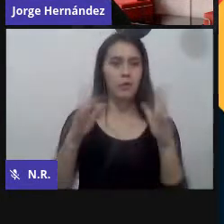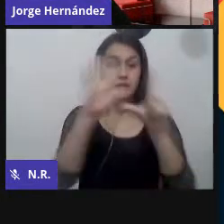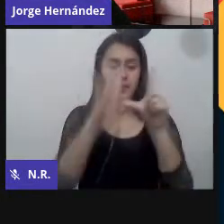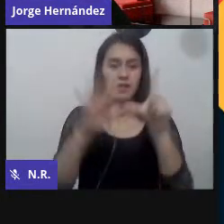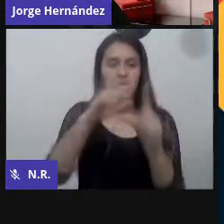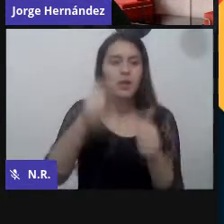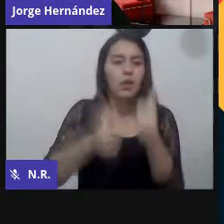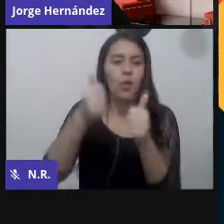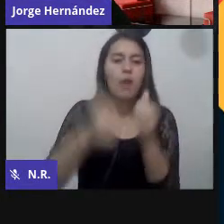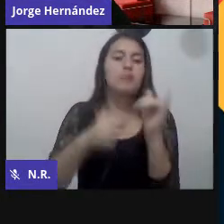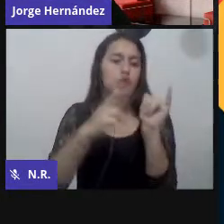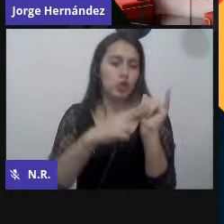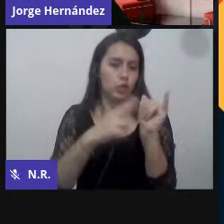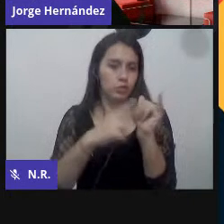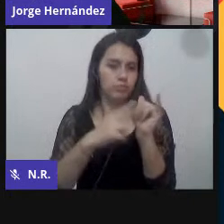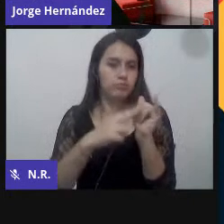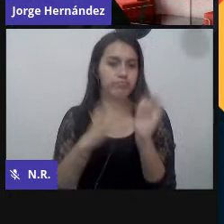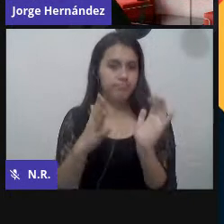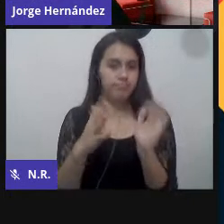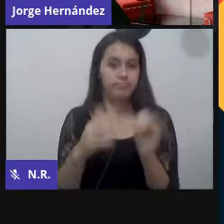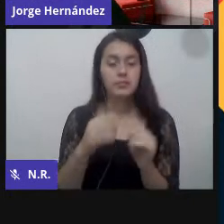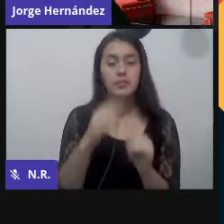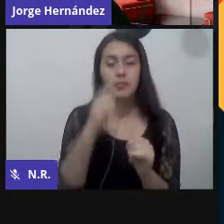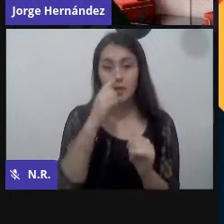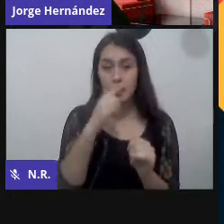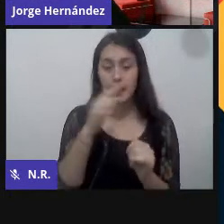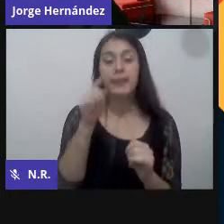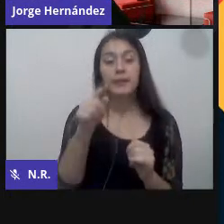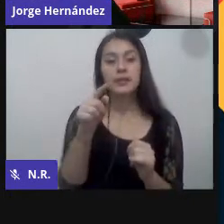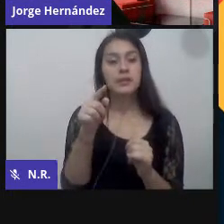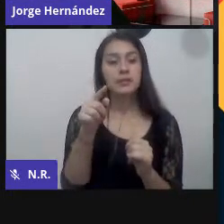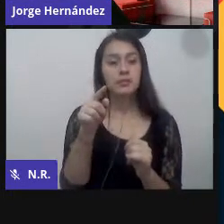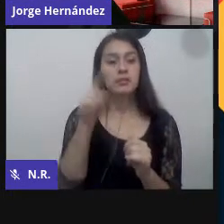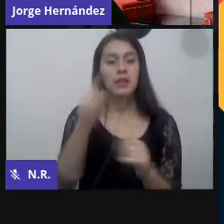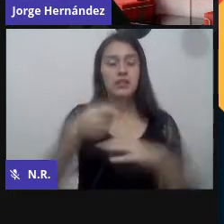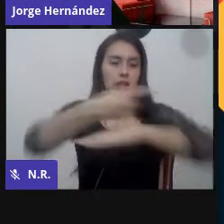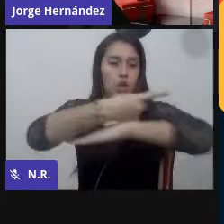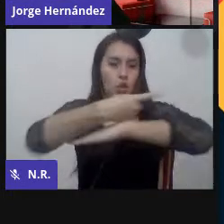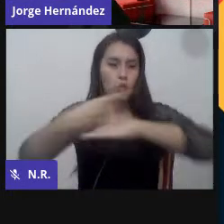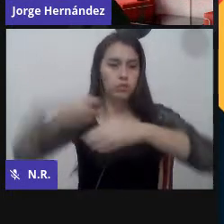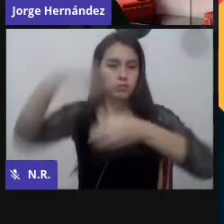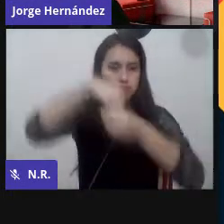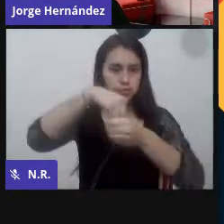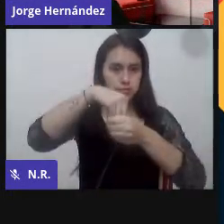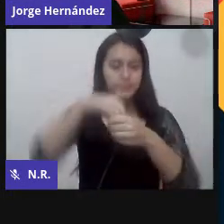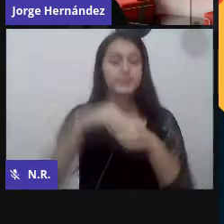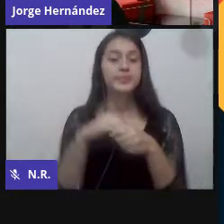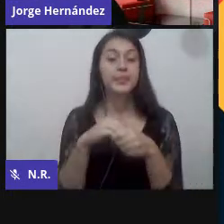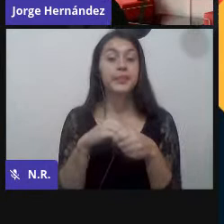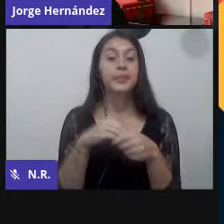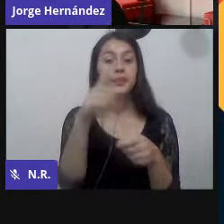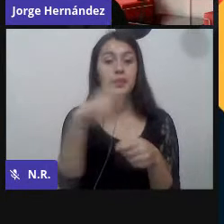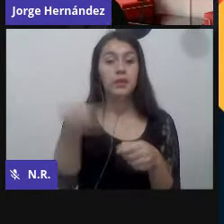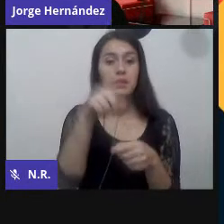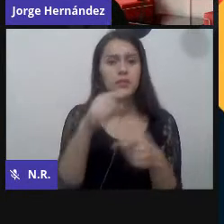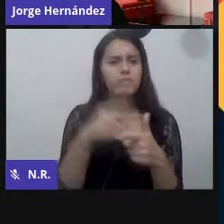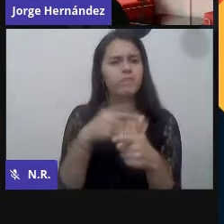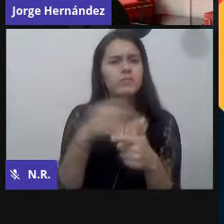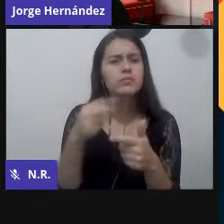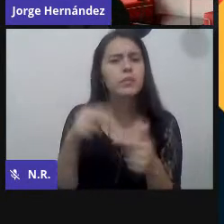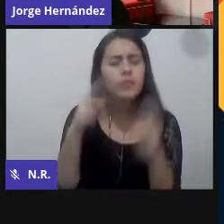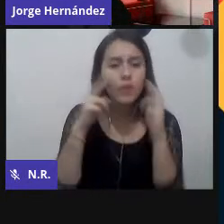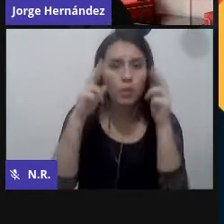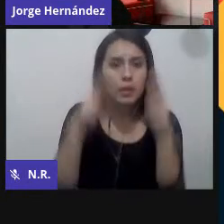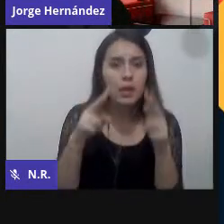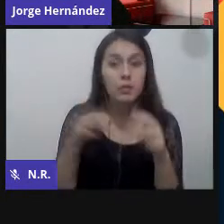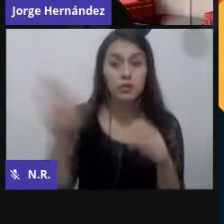pues tenemos a lo que es YouTube, la cual pertenece a Google. Entonces, cuando ustedes quieren